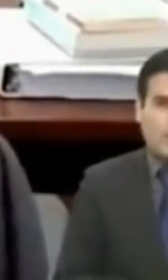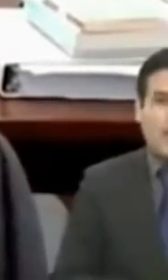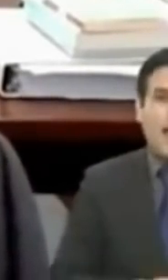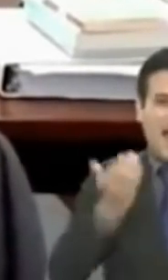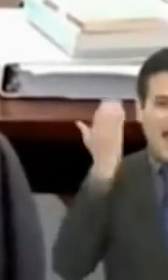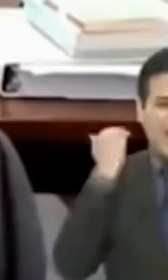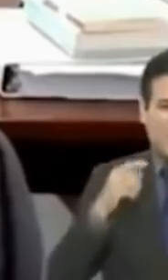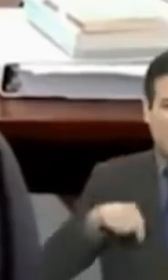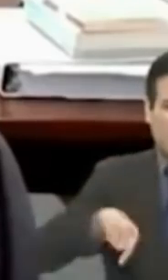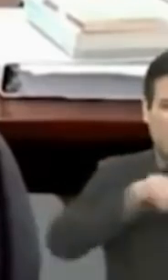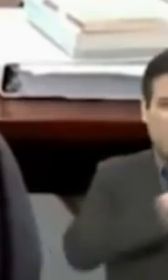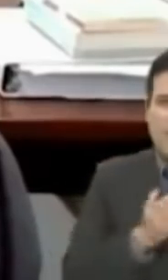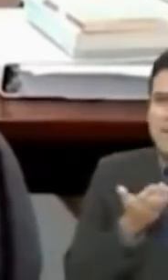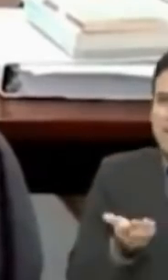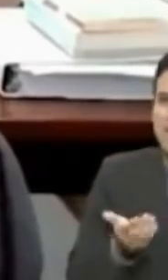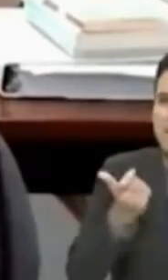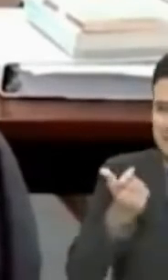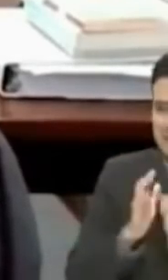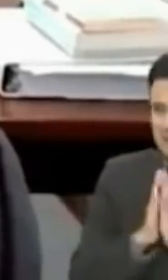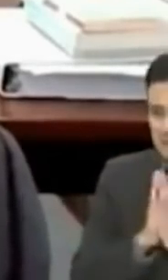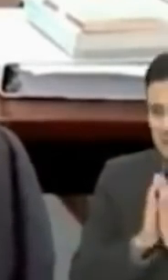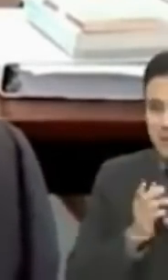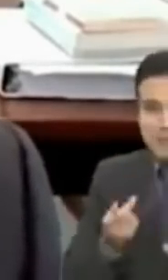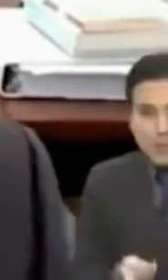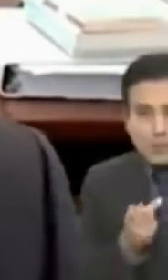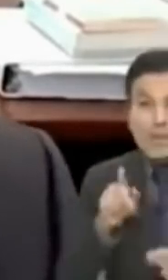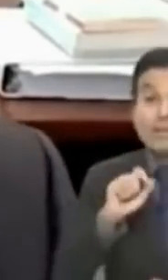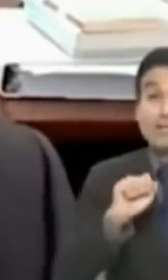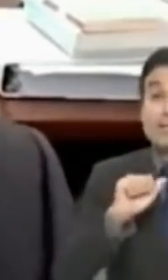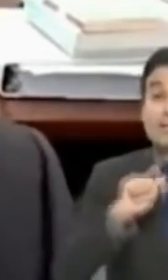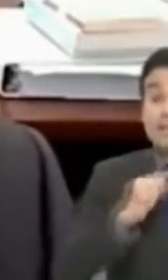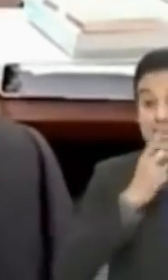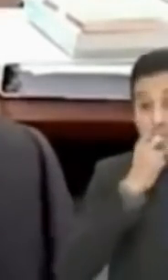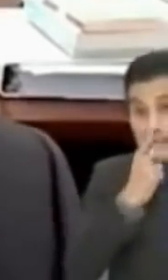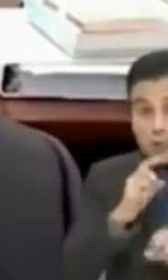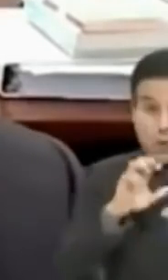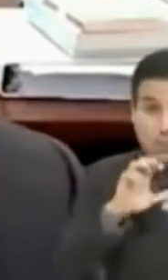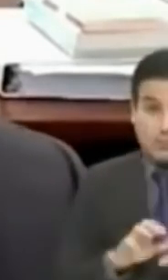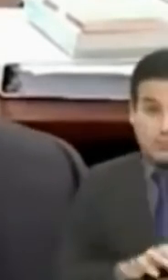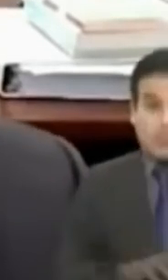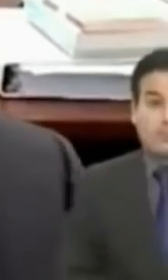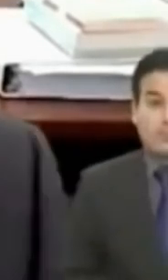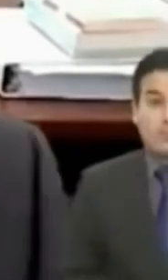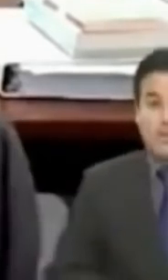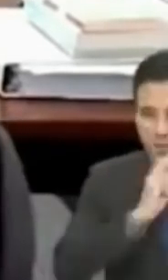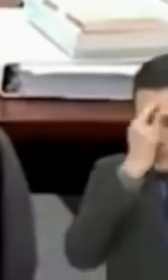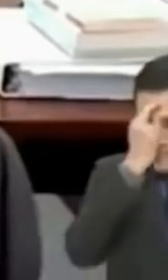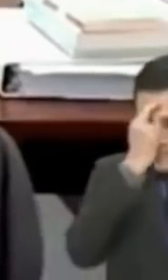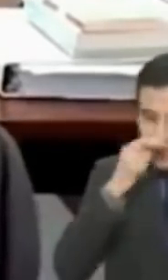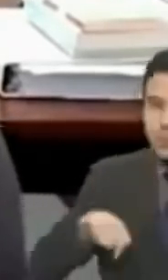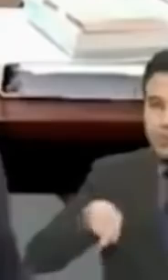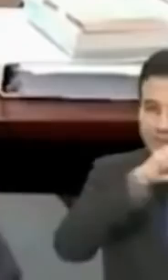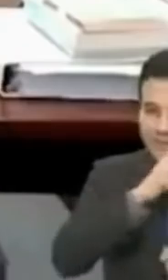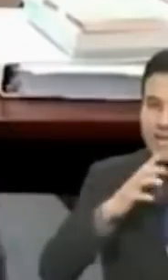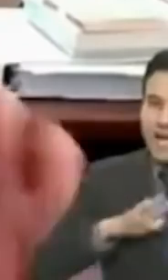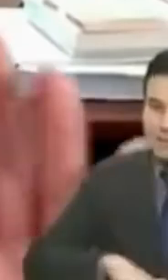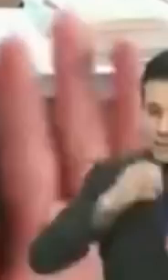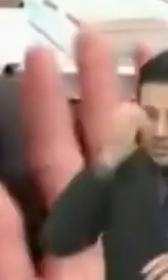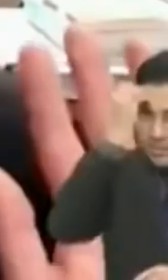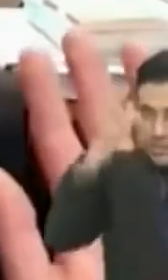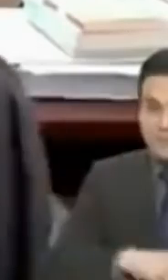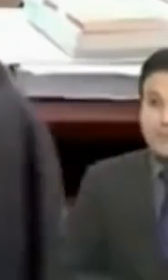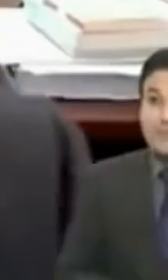le preguntamos le pedimos recursos para hacer la consulta popular- hacienda nos contexto en un oficio recordemos no porque luego la memoria es breve